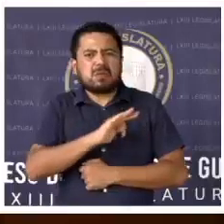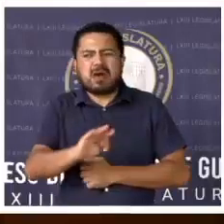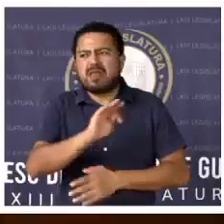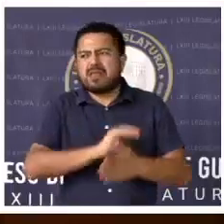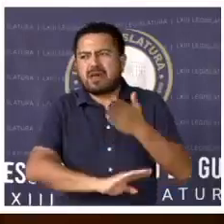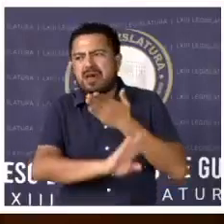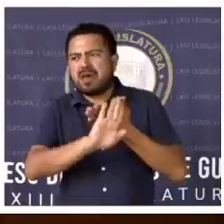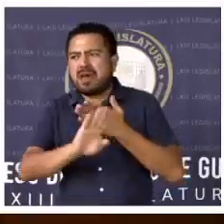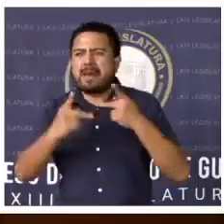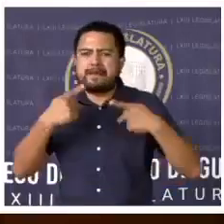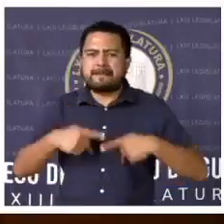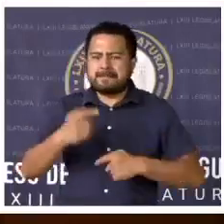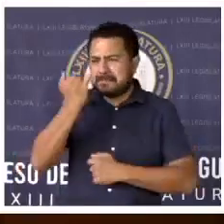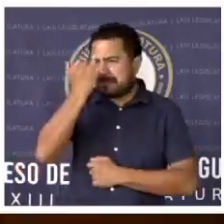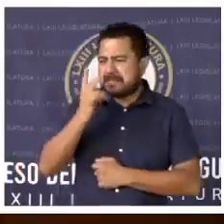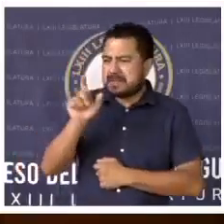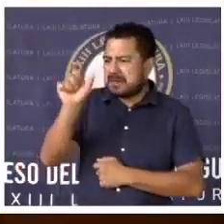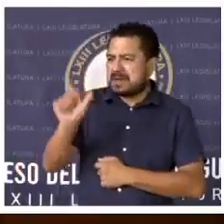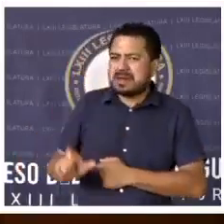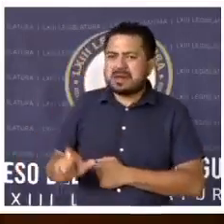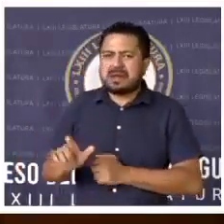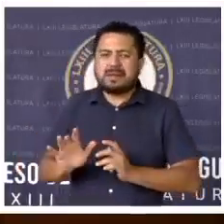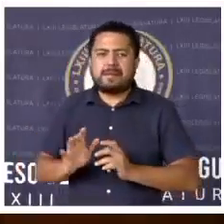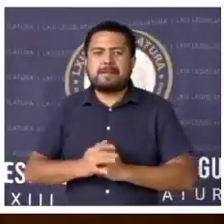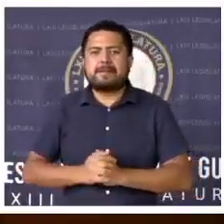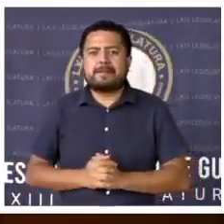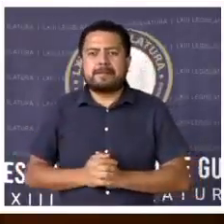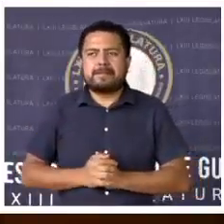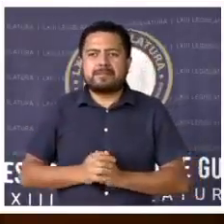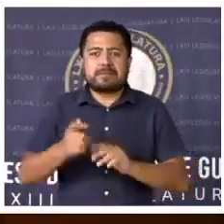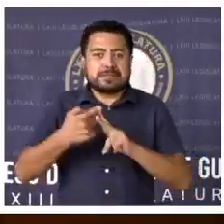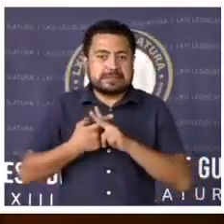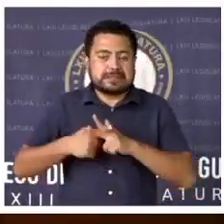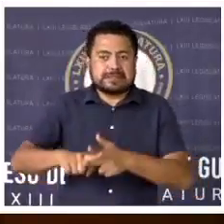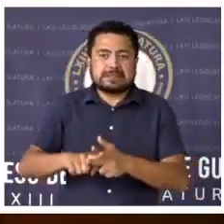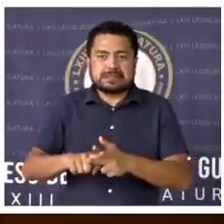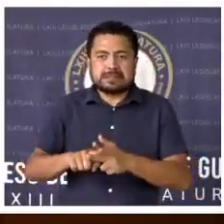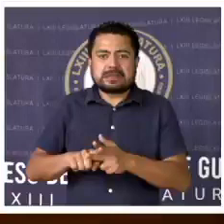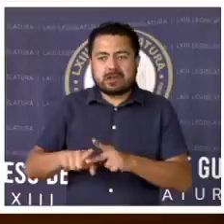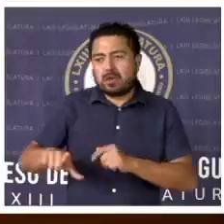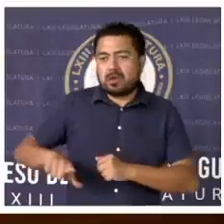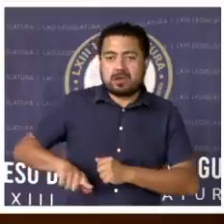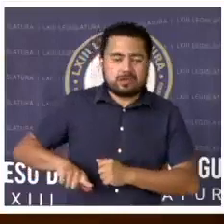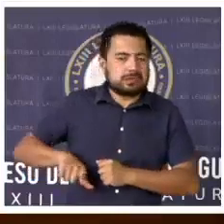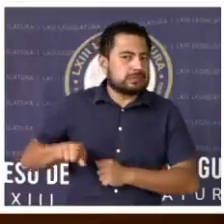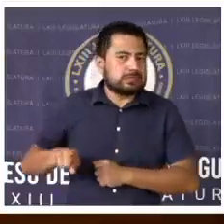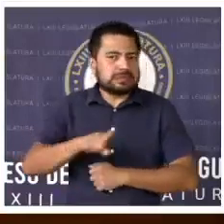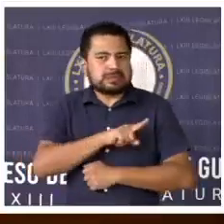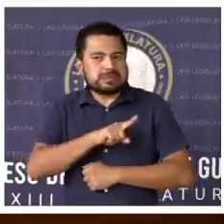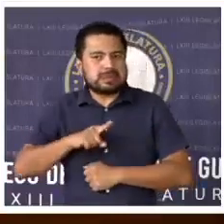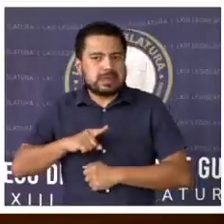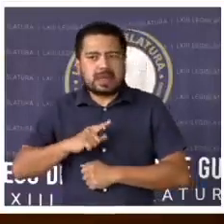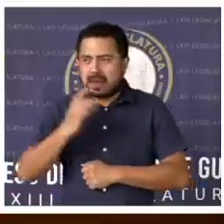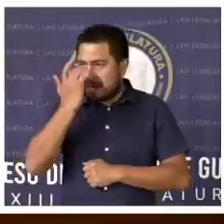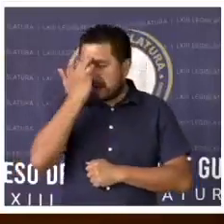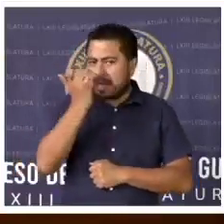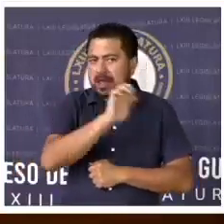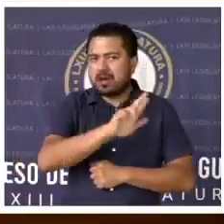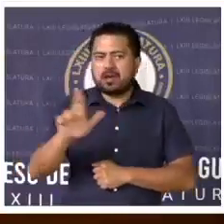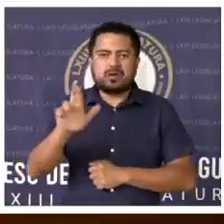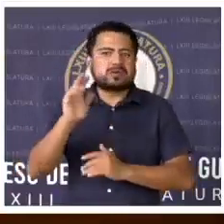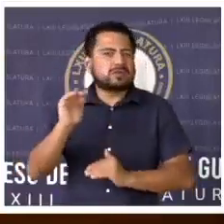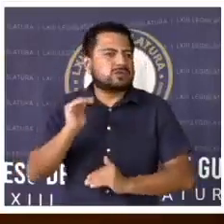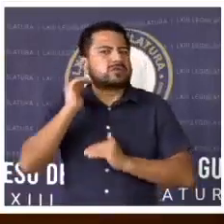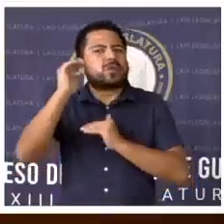contra su persona o sus bienes Empezando por el propio estado que debe reconocer sus